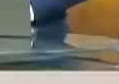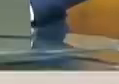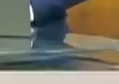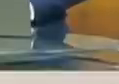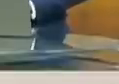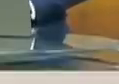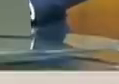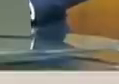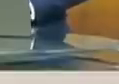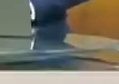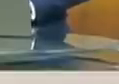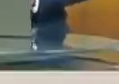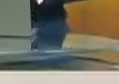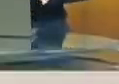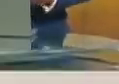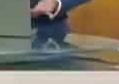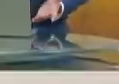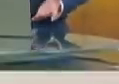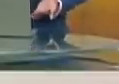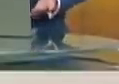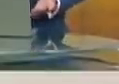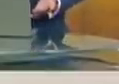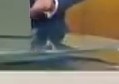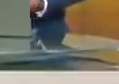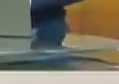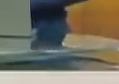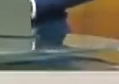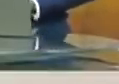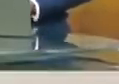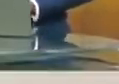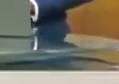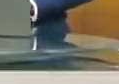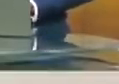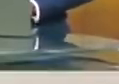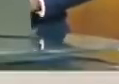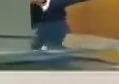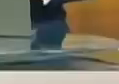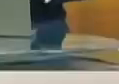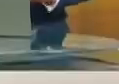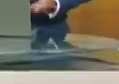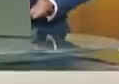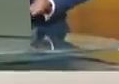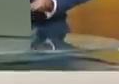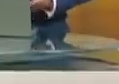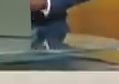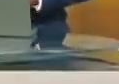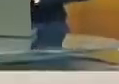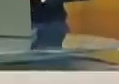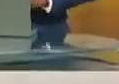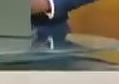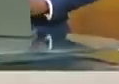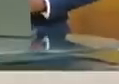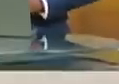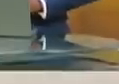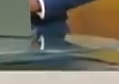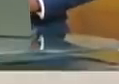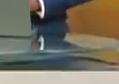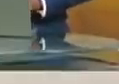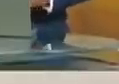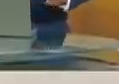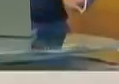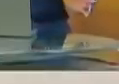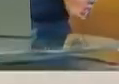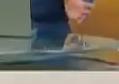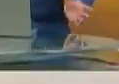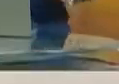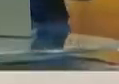se hace también el recordatorio que ha hecho el jefe de estado venezolano para continuar la profundización de los liderazgos de todo